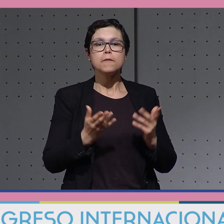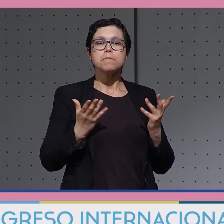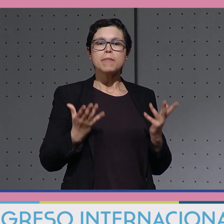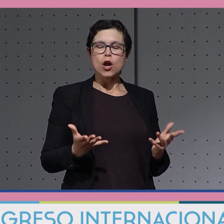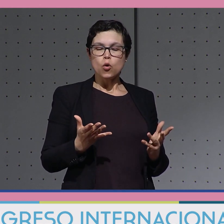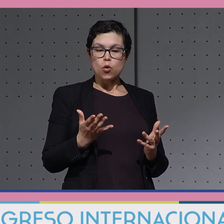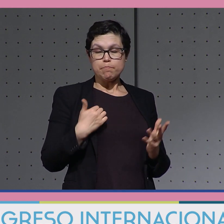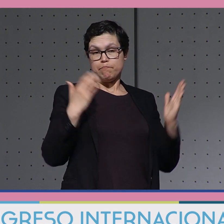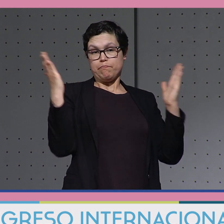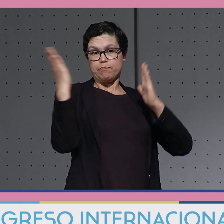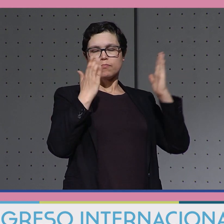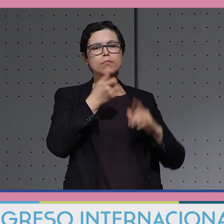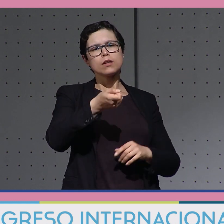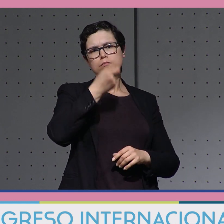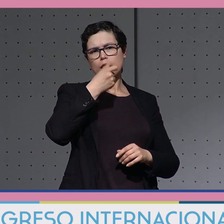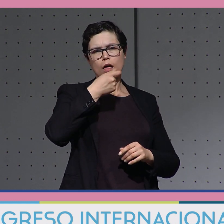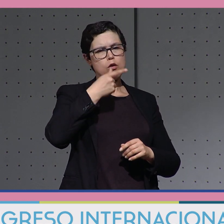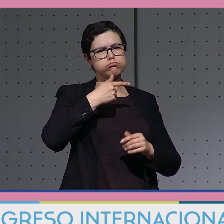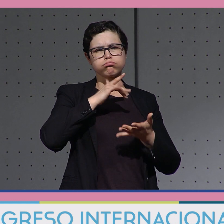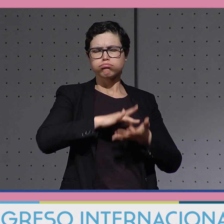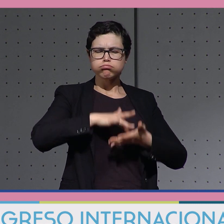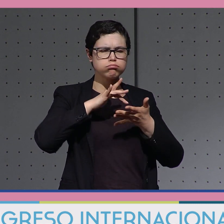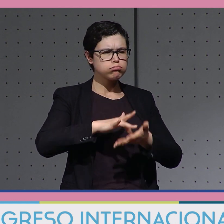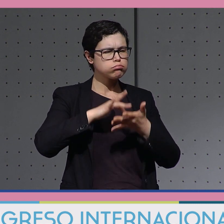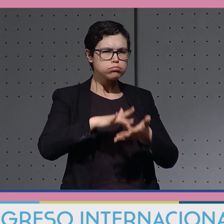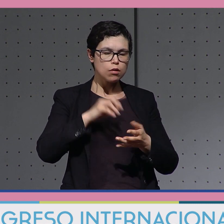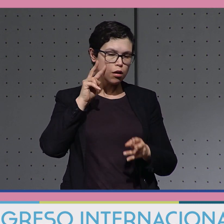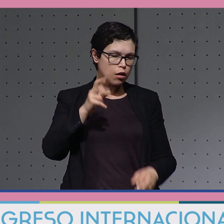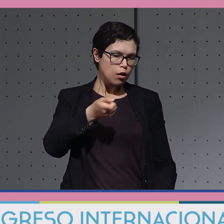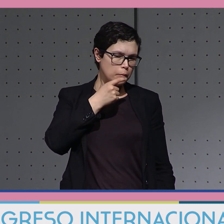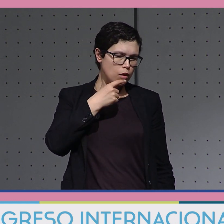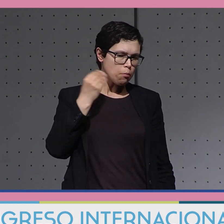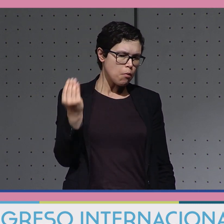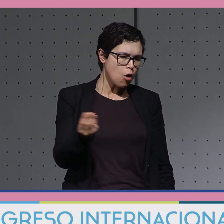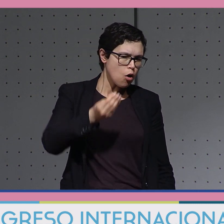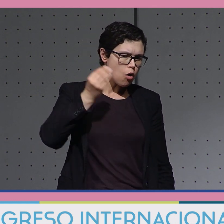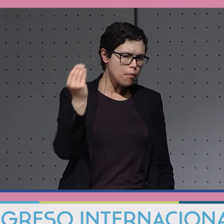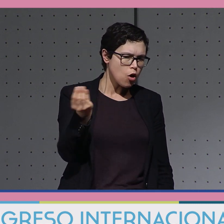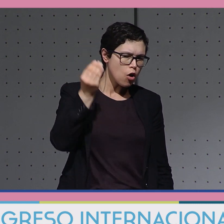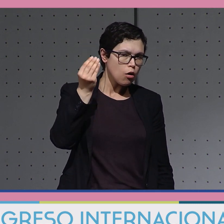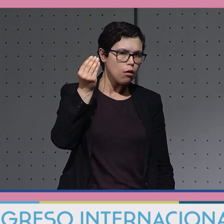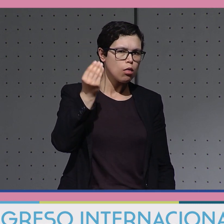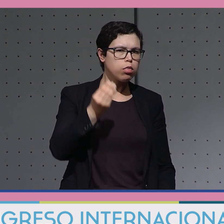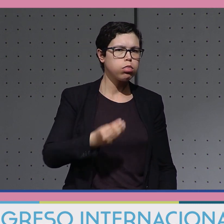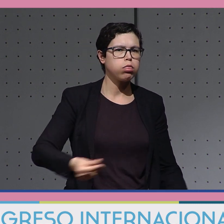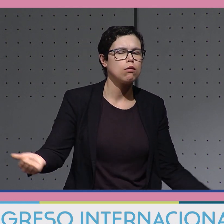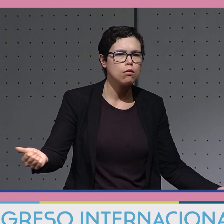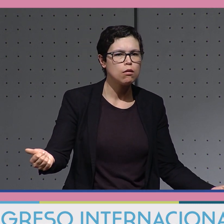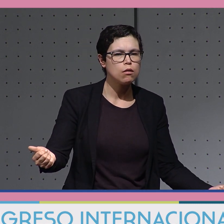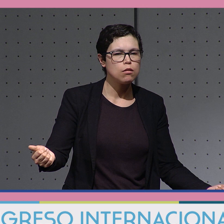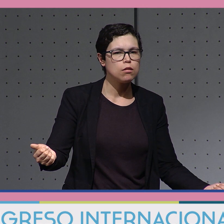medicación y, claro, pues has visto a lo mejor cierta mejora, pero que a lo mejor se va diluyendo con el tiempo,